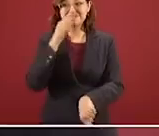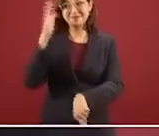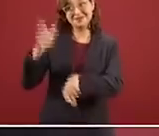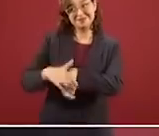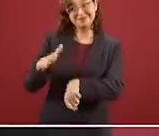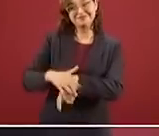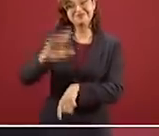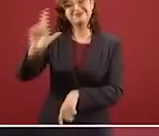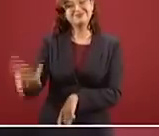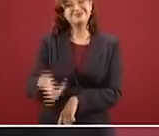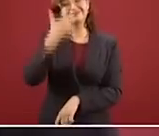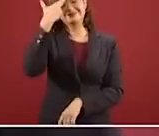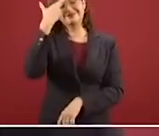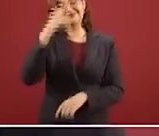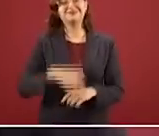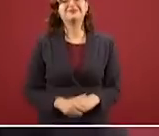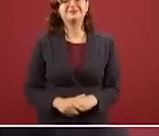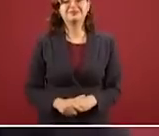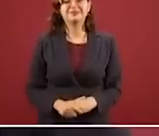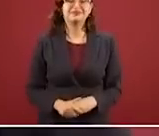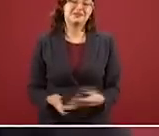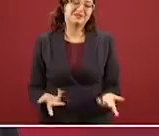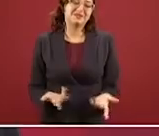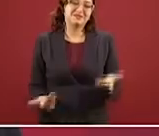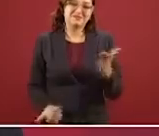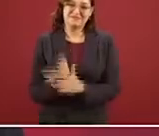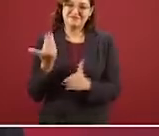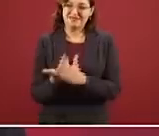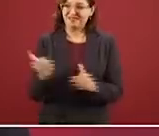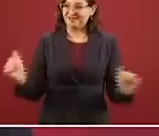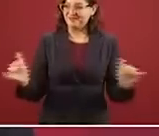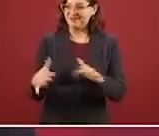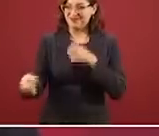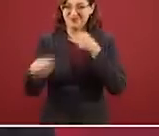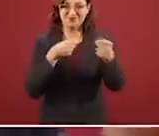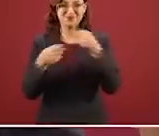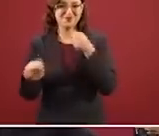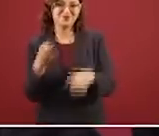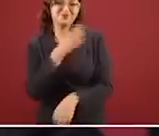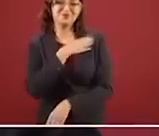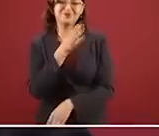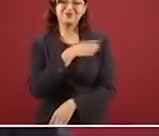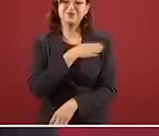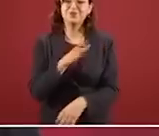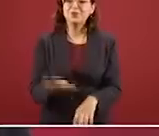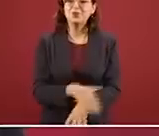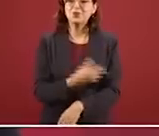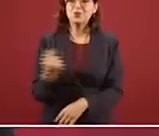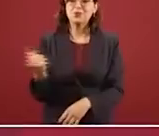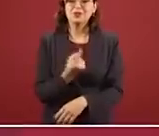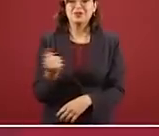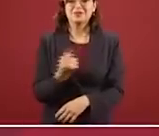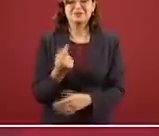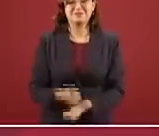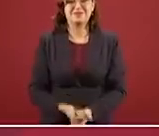Por eso son buenas las conferencias, entre otras cosas, me sirve,